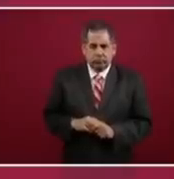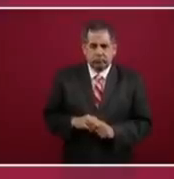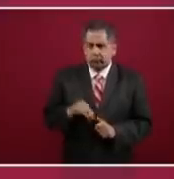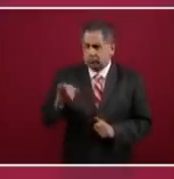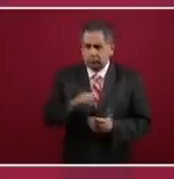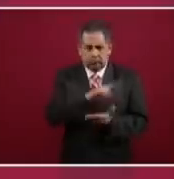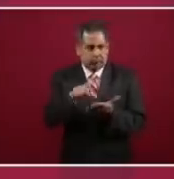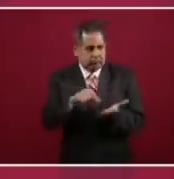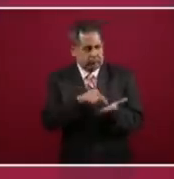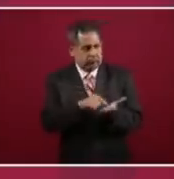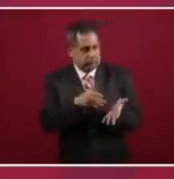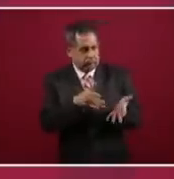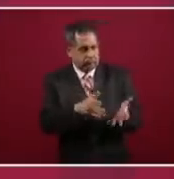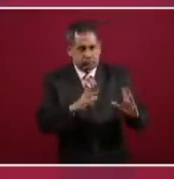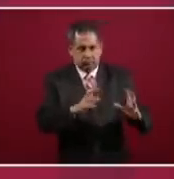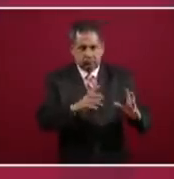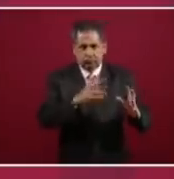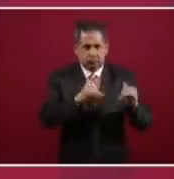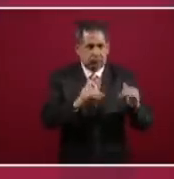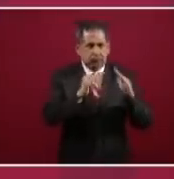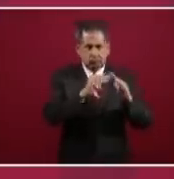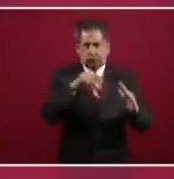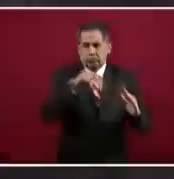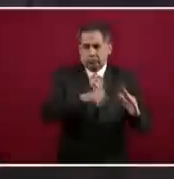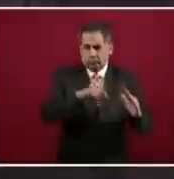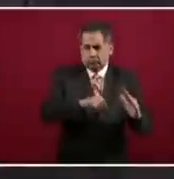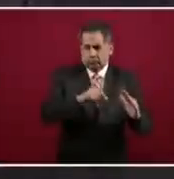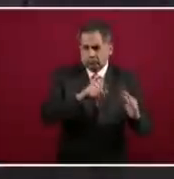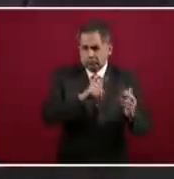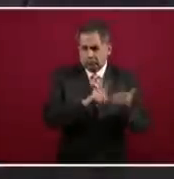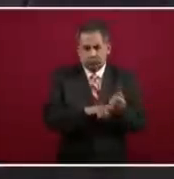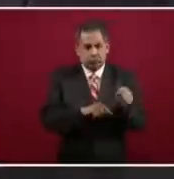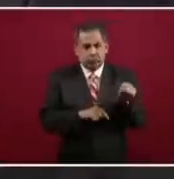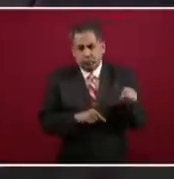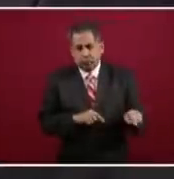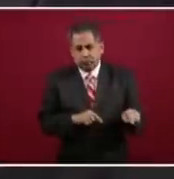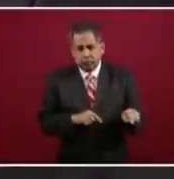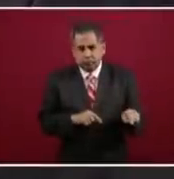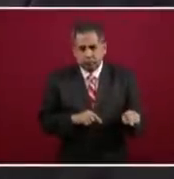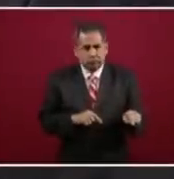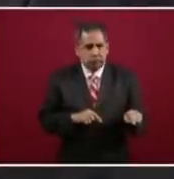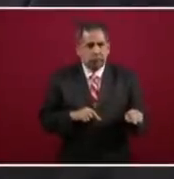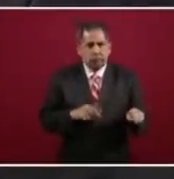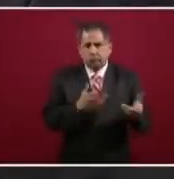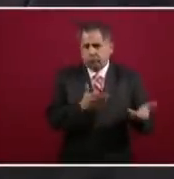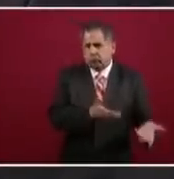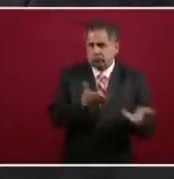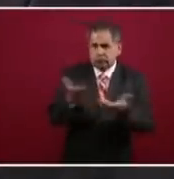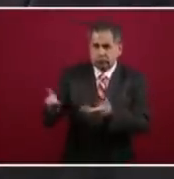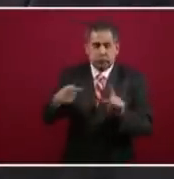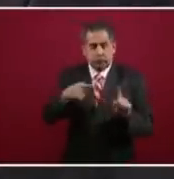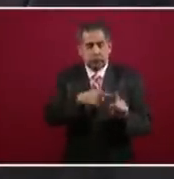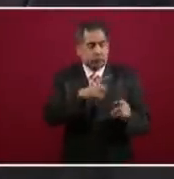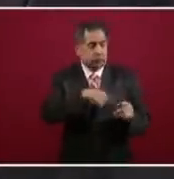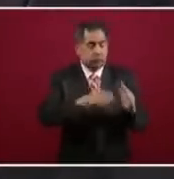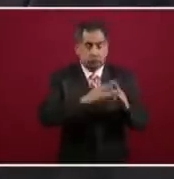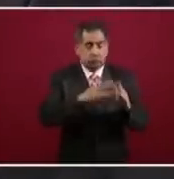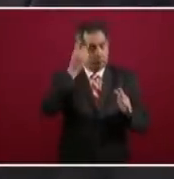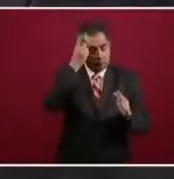lugar una vivienda este que se le proporciona del gobierno